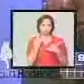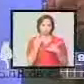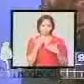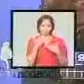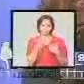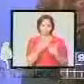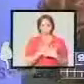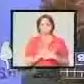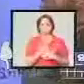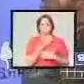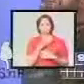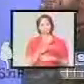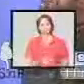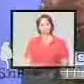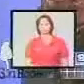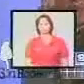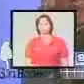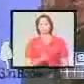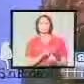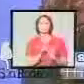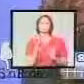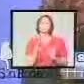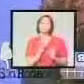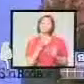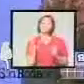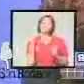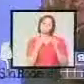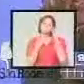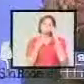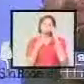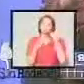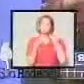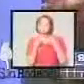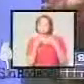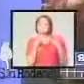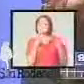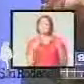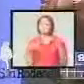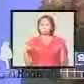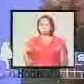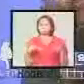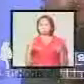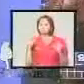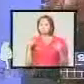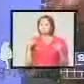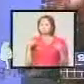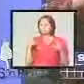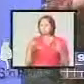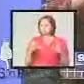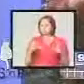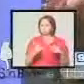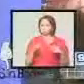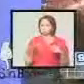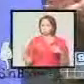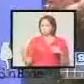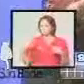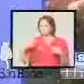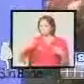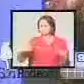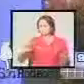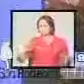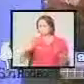hacía referencia. Pero siempre es interesante poder analizar cada una de las